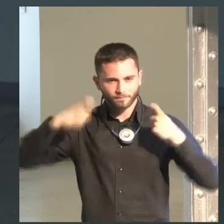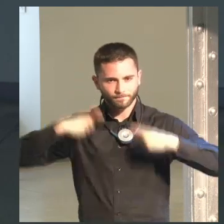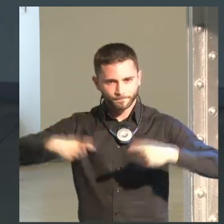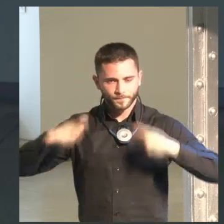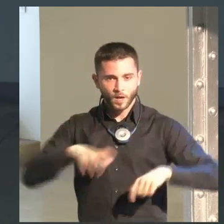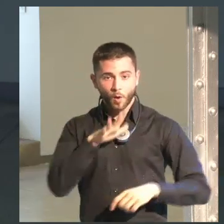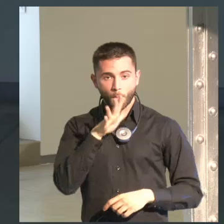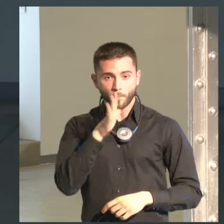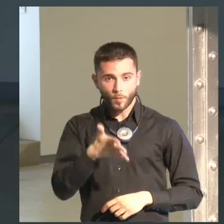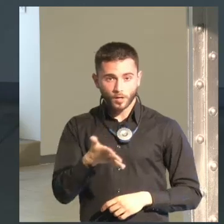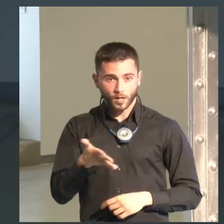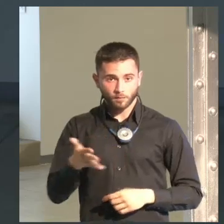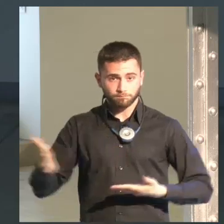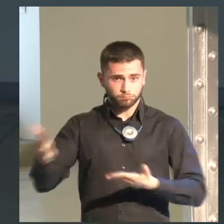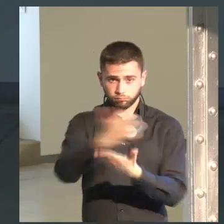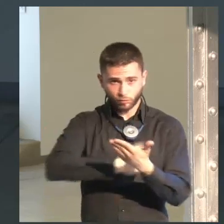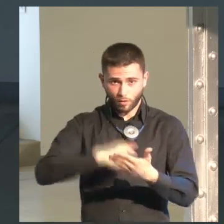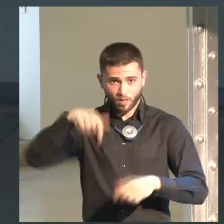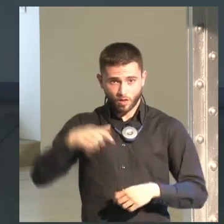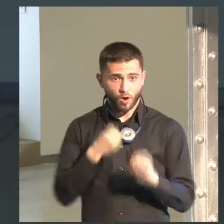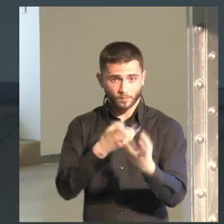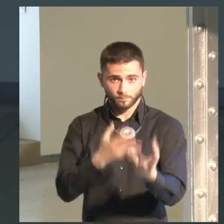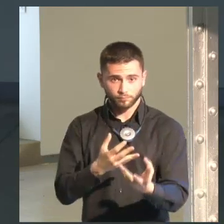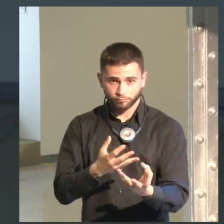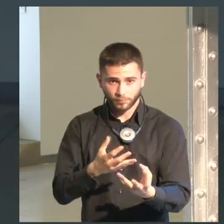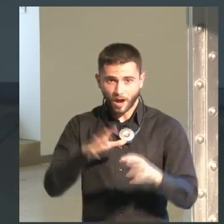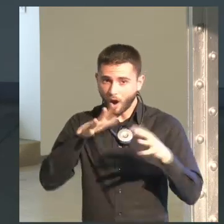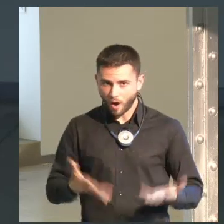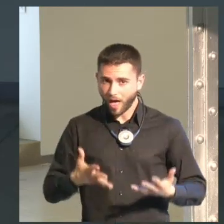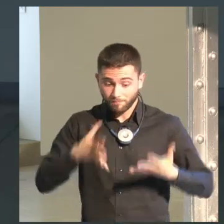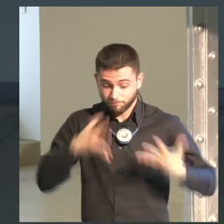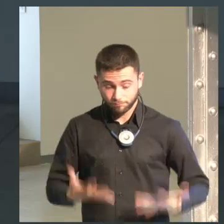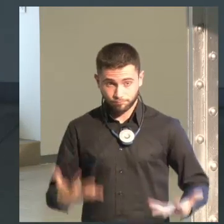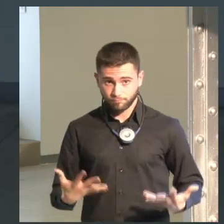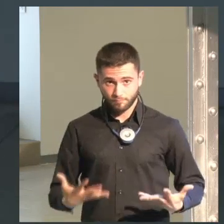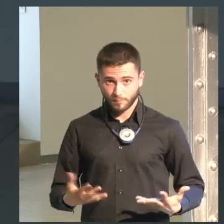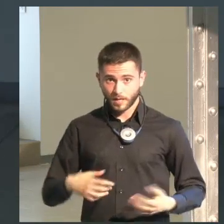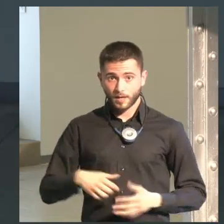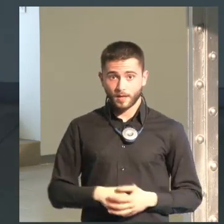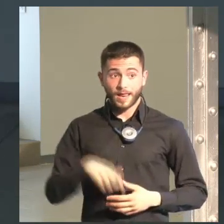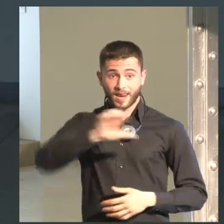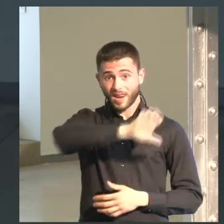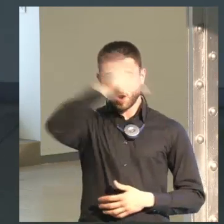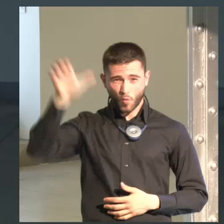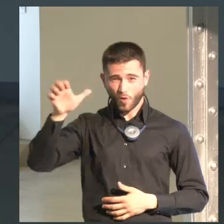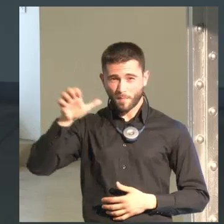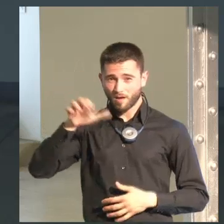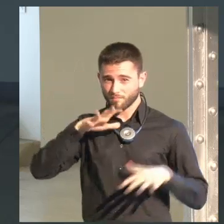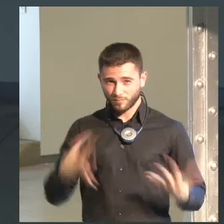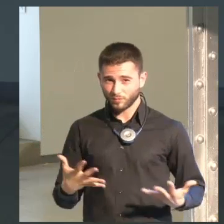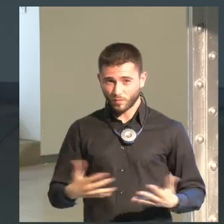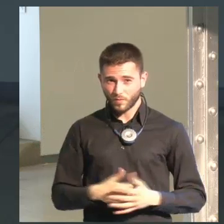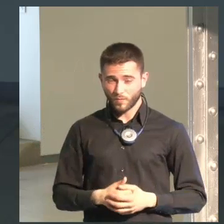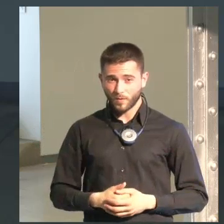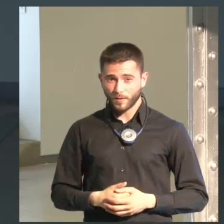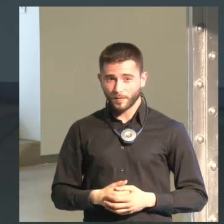porque todo esto de lo que se ha hablado hoy está ahora de una manera muy viva presente en la Unión Europea y en fase de